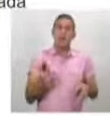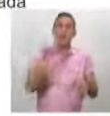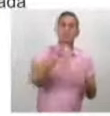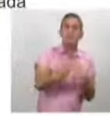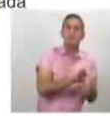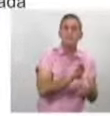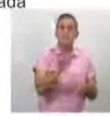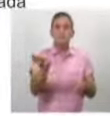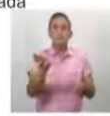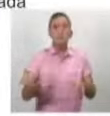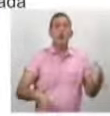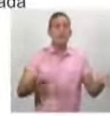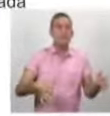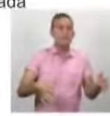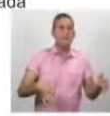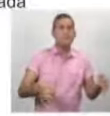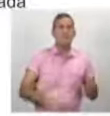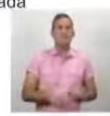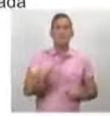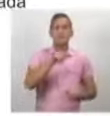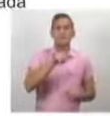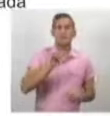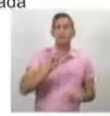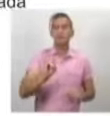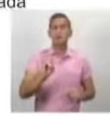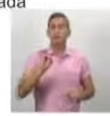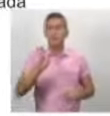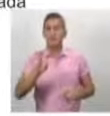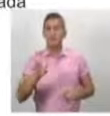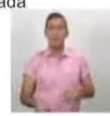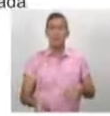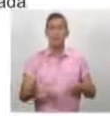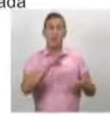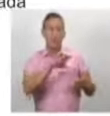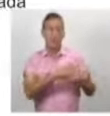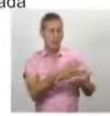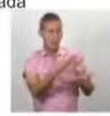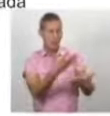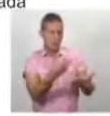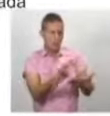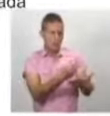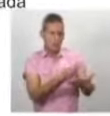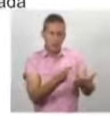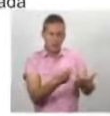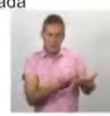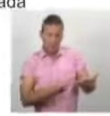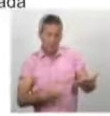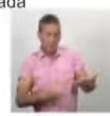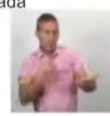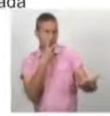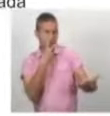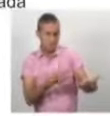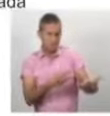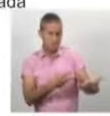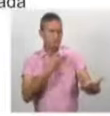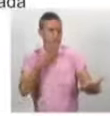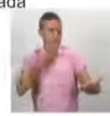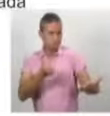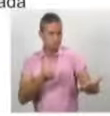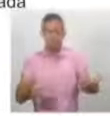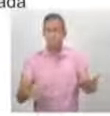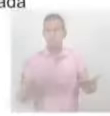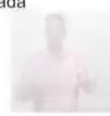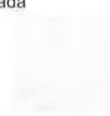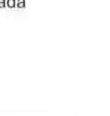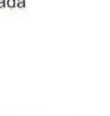la página 168, con esquemas que ilustran mucho mejor todo lo que les estoy